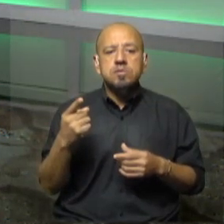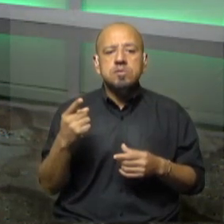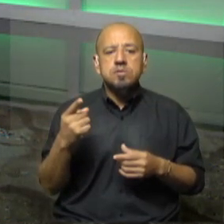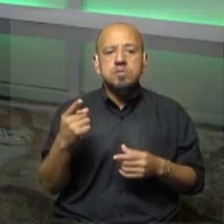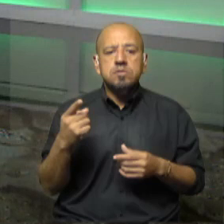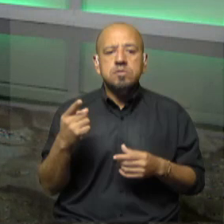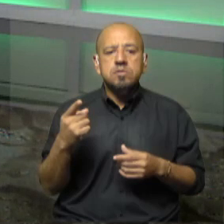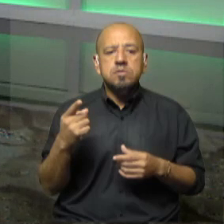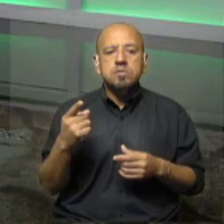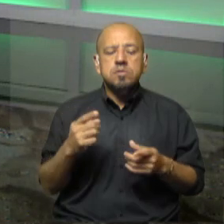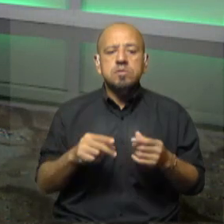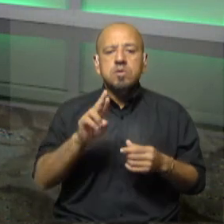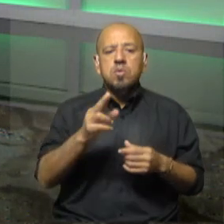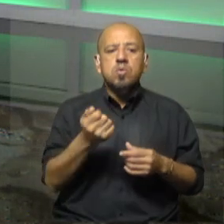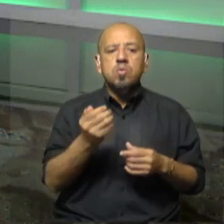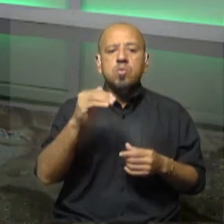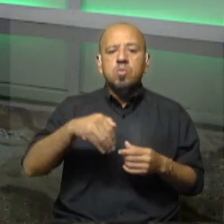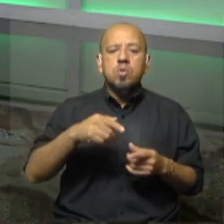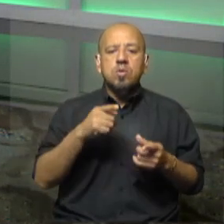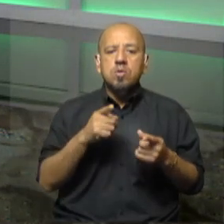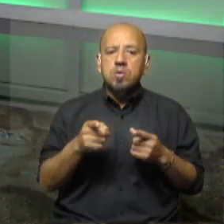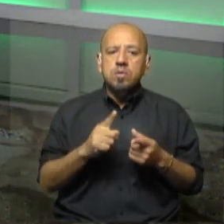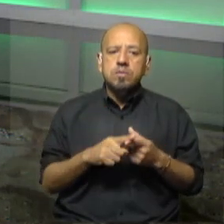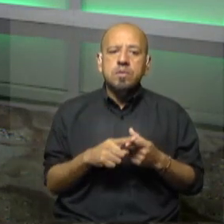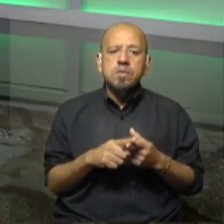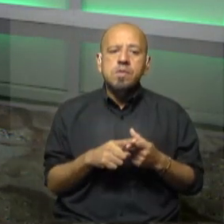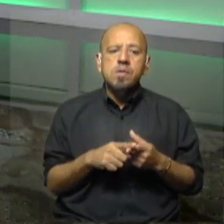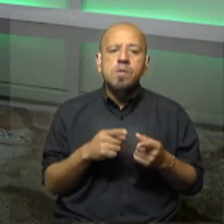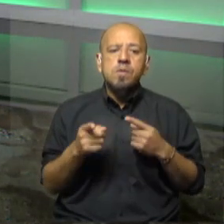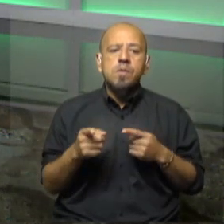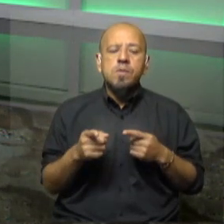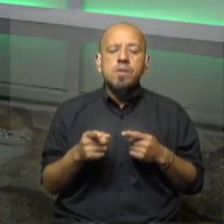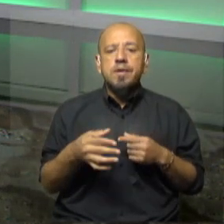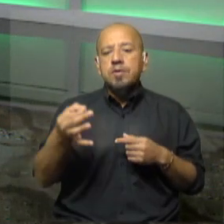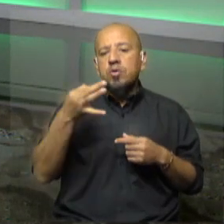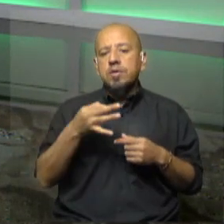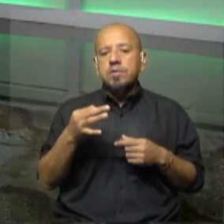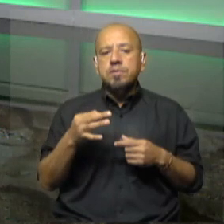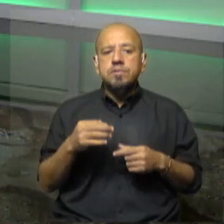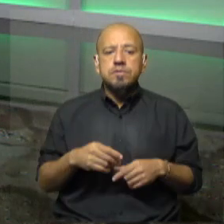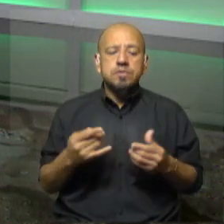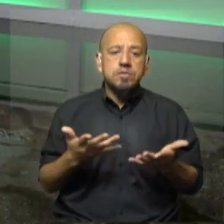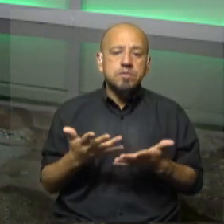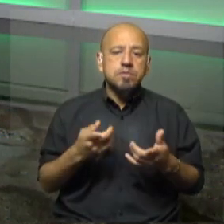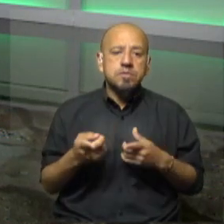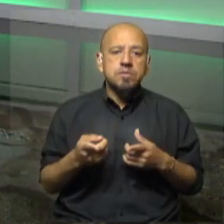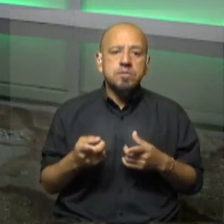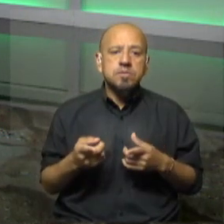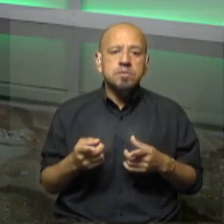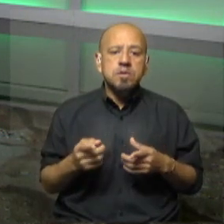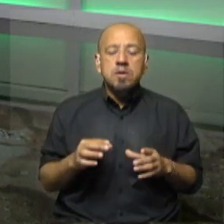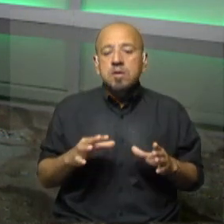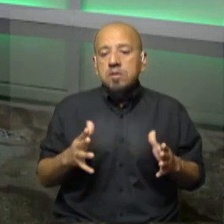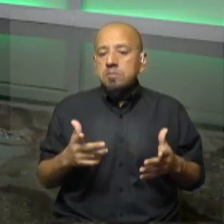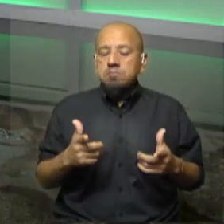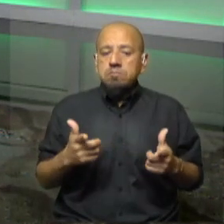Unidad Agroalimentaria Metropolitana, que conocemos como la UAM. Él nos estuvo mencionando que actualmente no hay